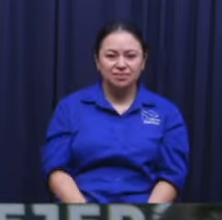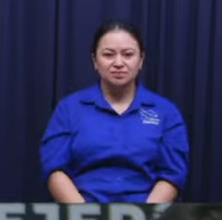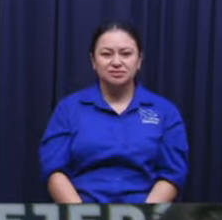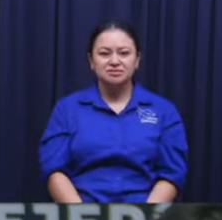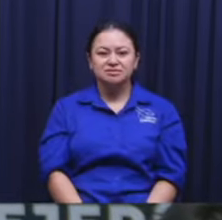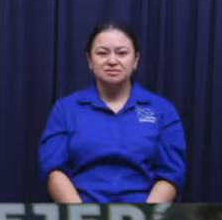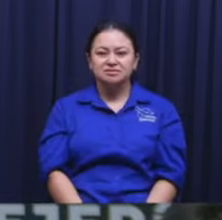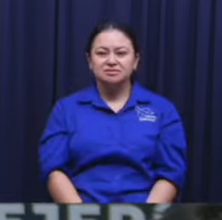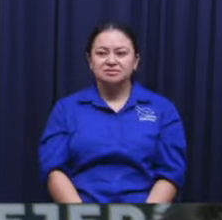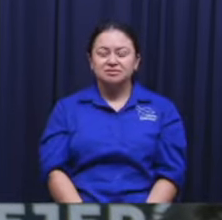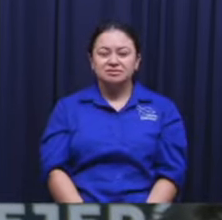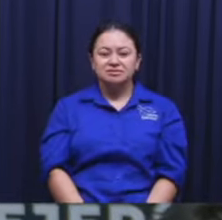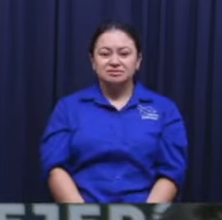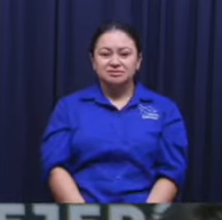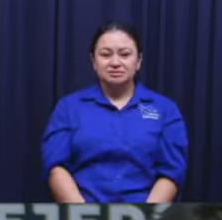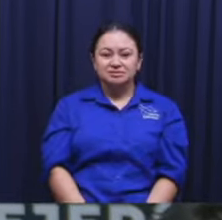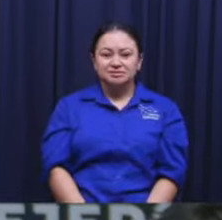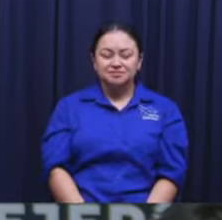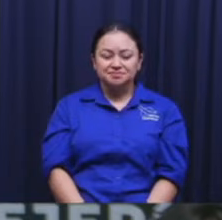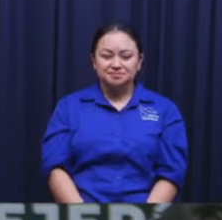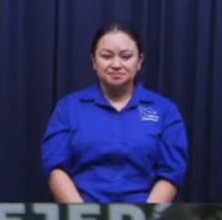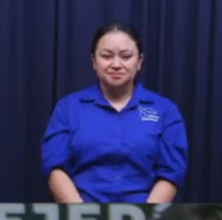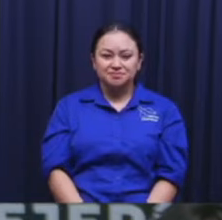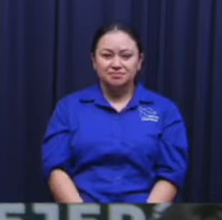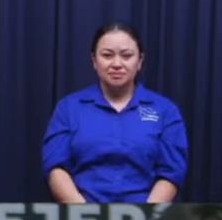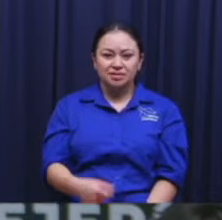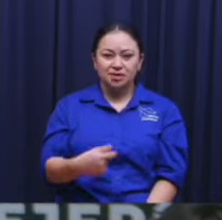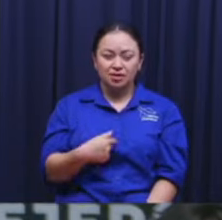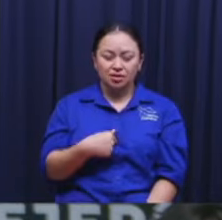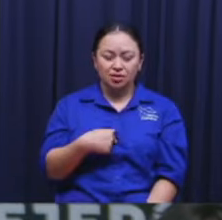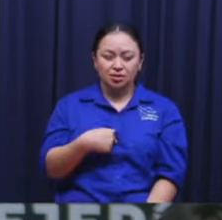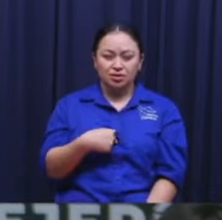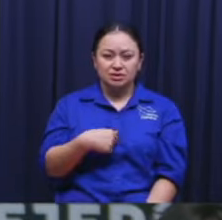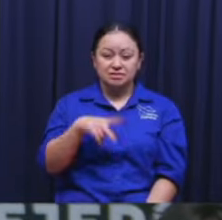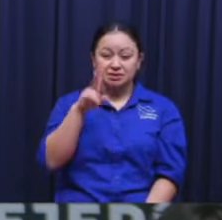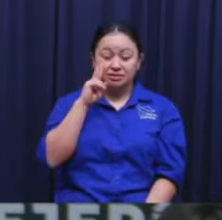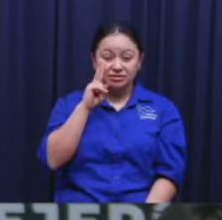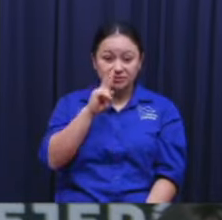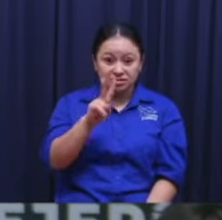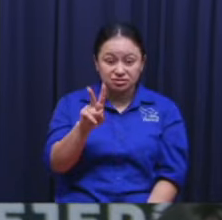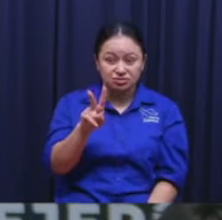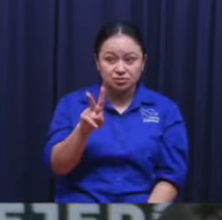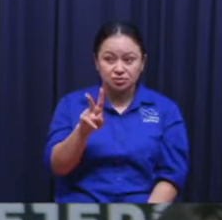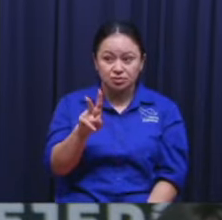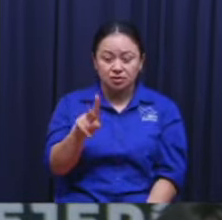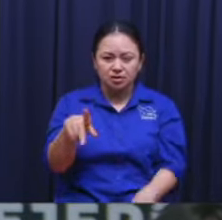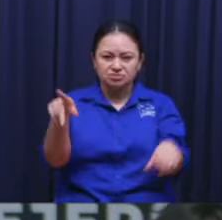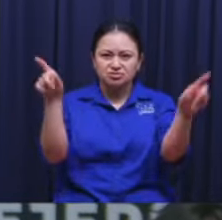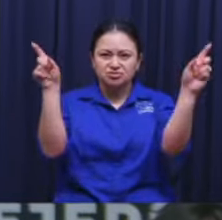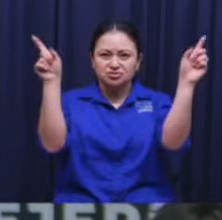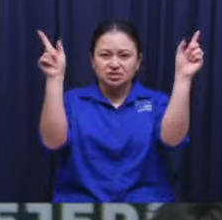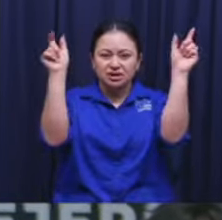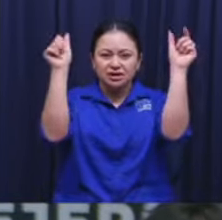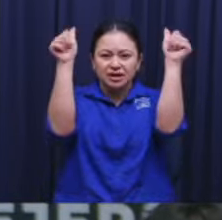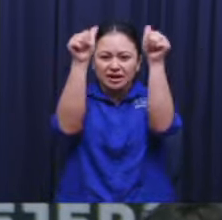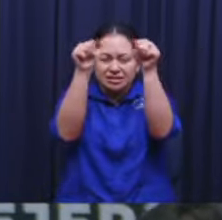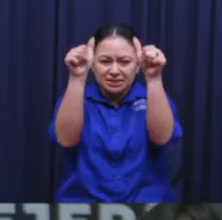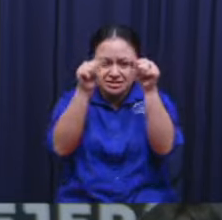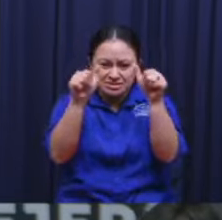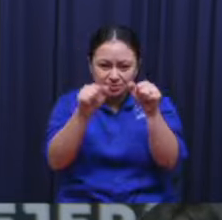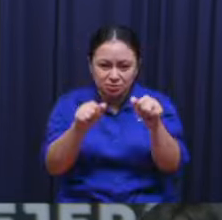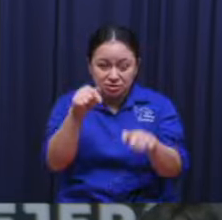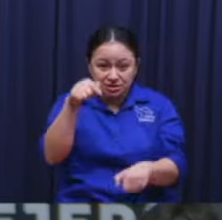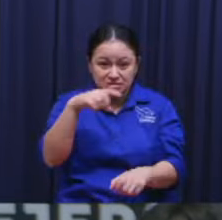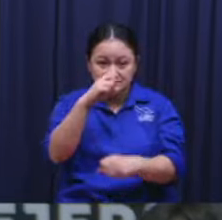Yo estaba viendo, entre paréntesis, solamente para que lo analicemos, que para nosotros es el año de la